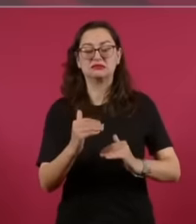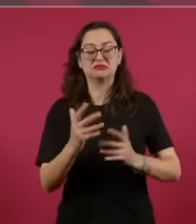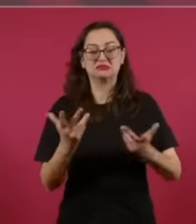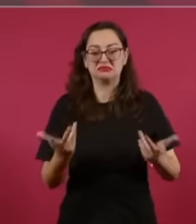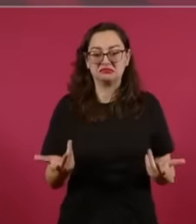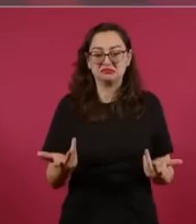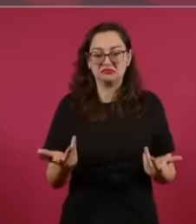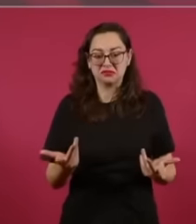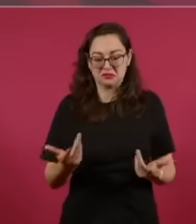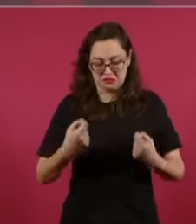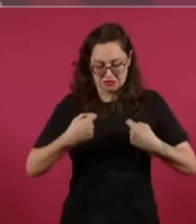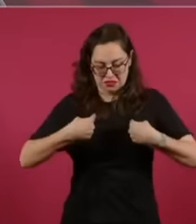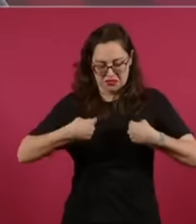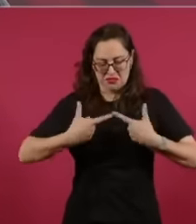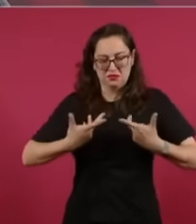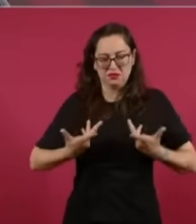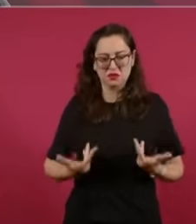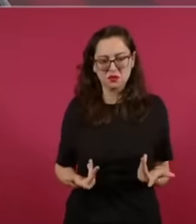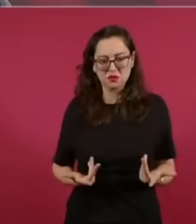Pues uno mismo.